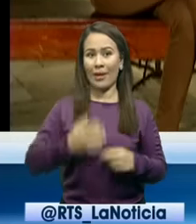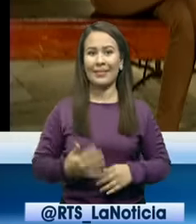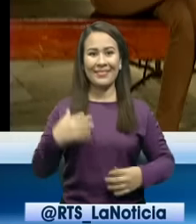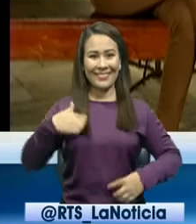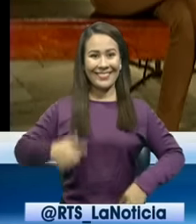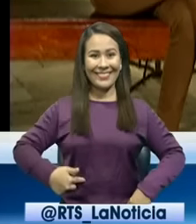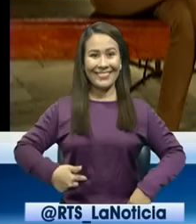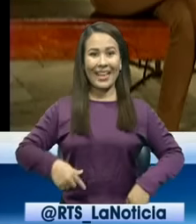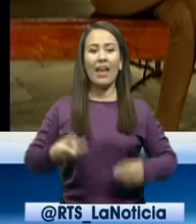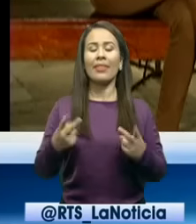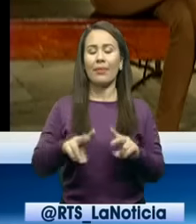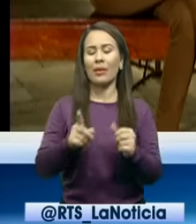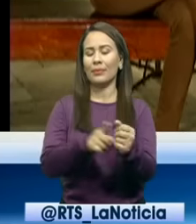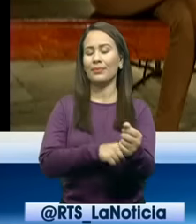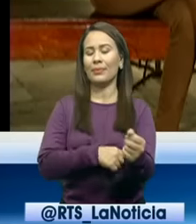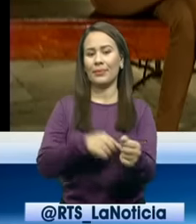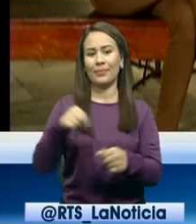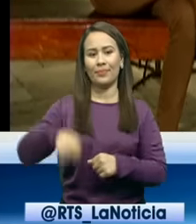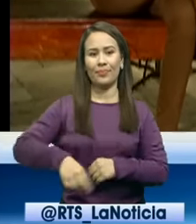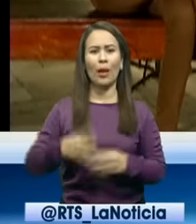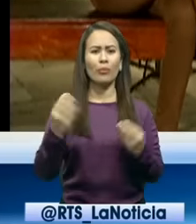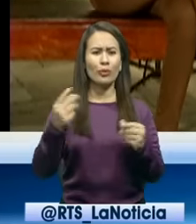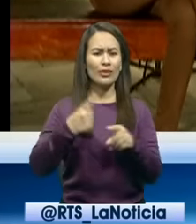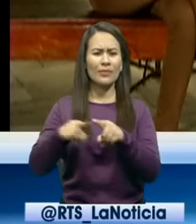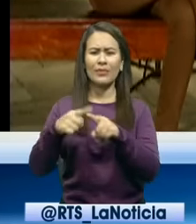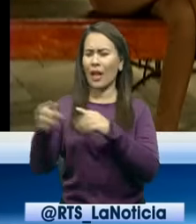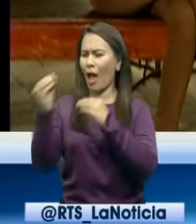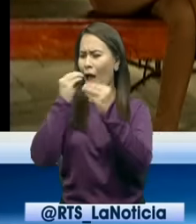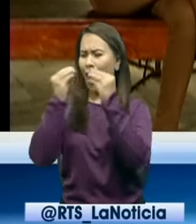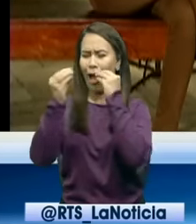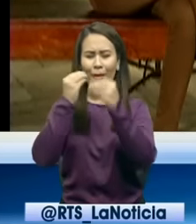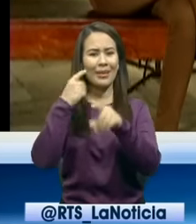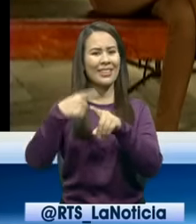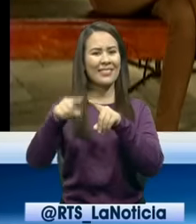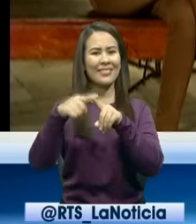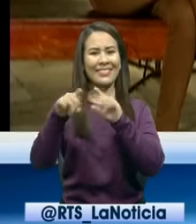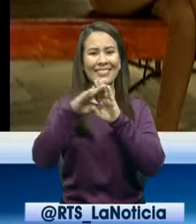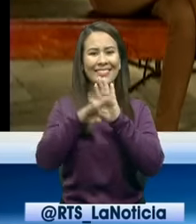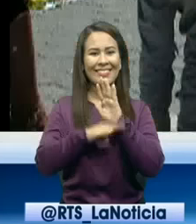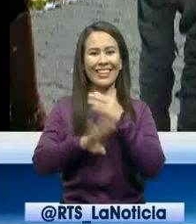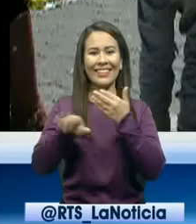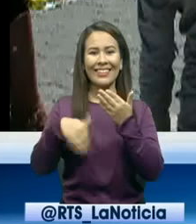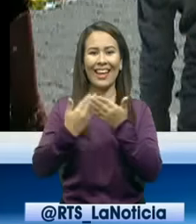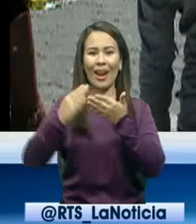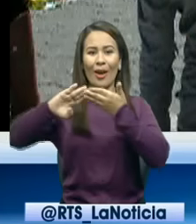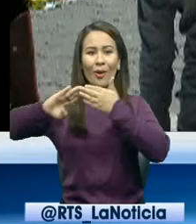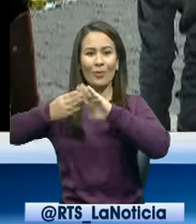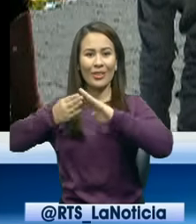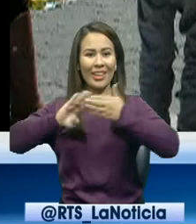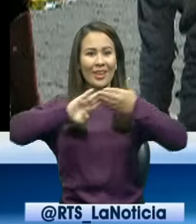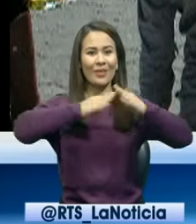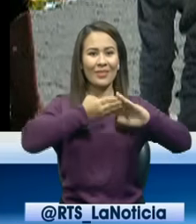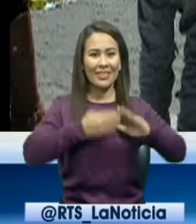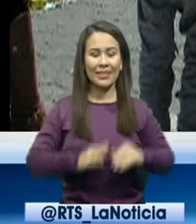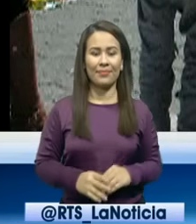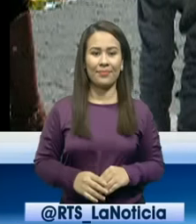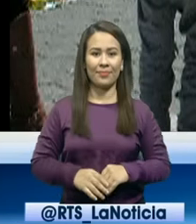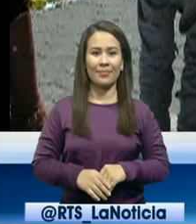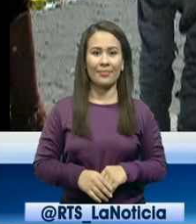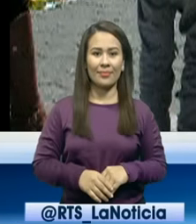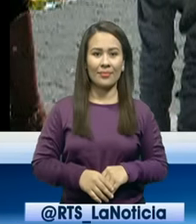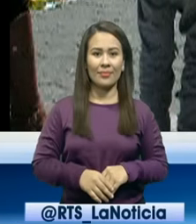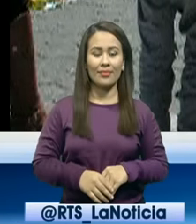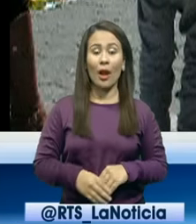nuestras tradiciones. Y bueno, pues tenemos una gran variedad de comidas a nivel de las comunidades.